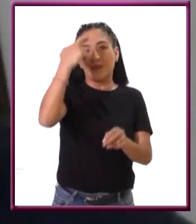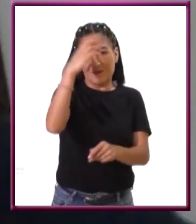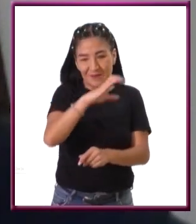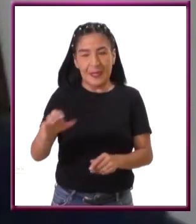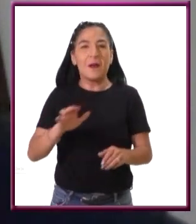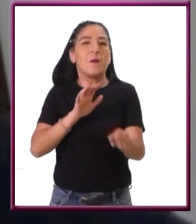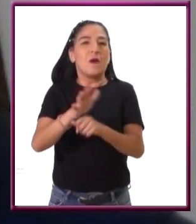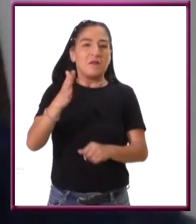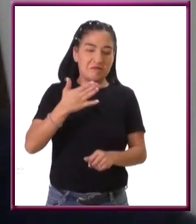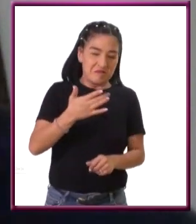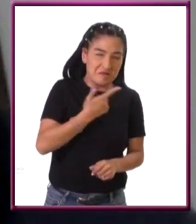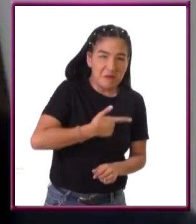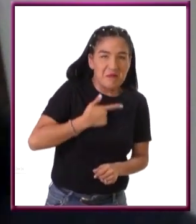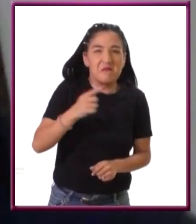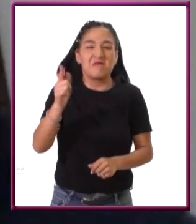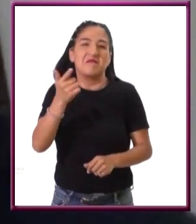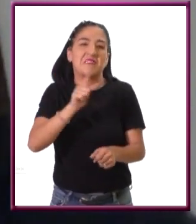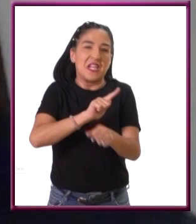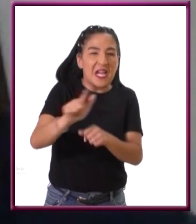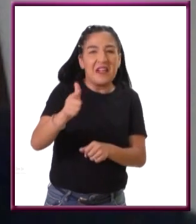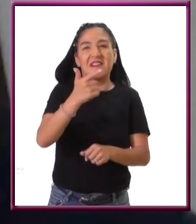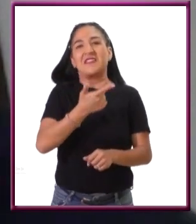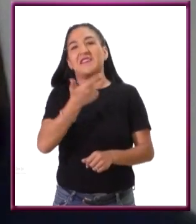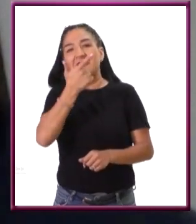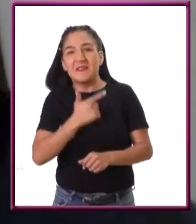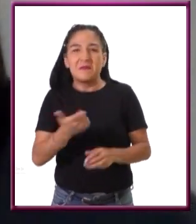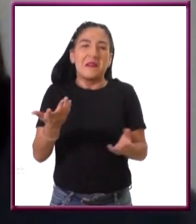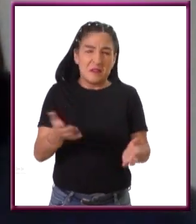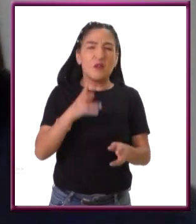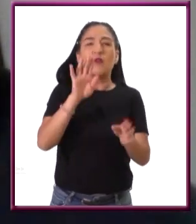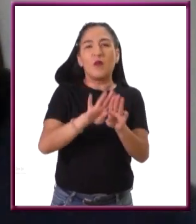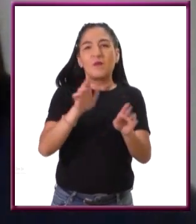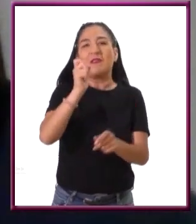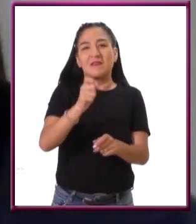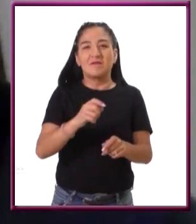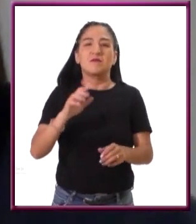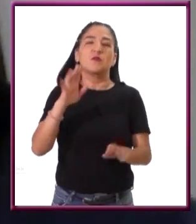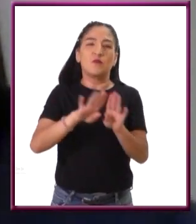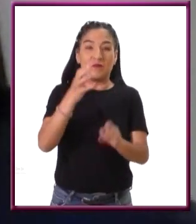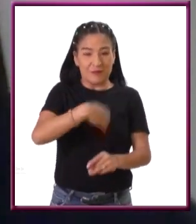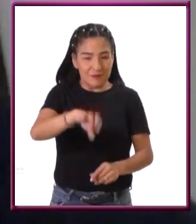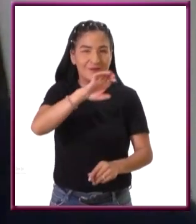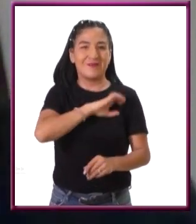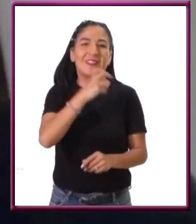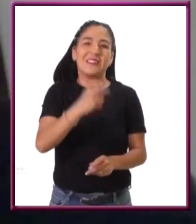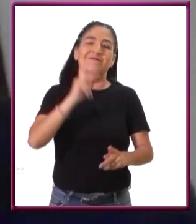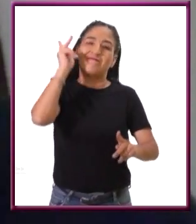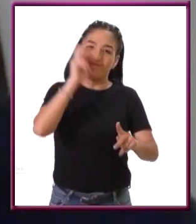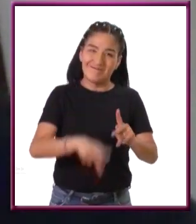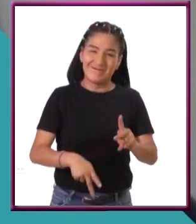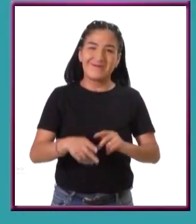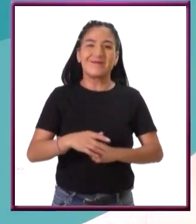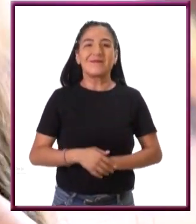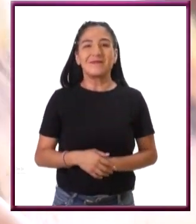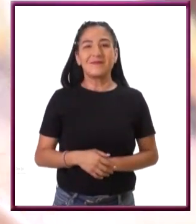nuestra orientación sexual en términos de sociedad y de ser ciudadanas queda pendiente.